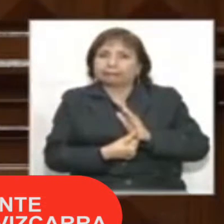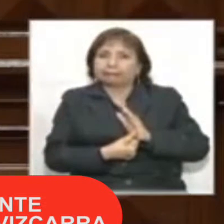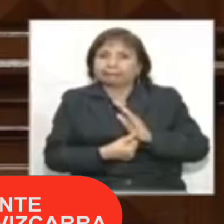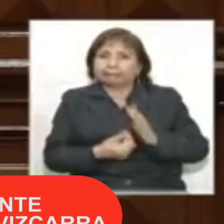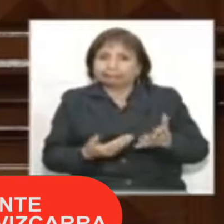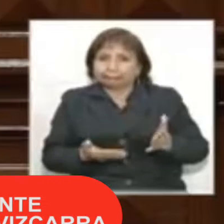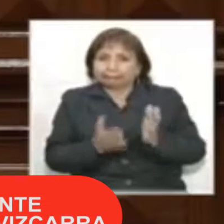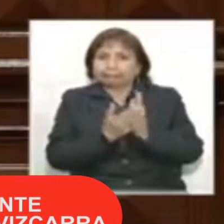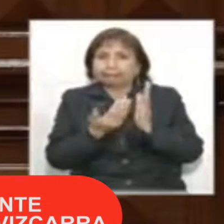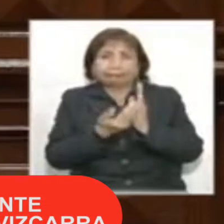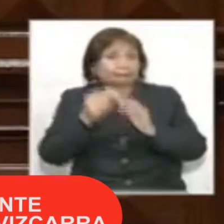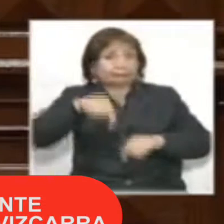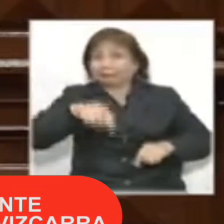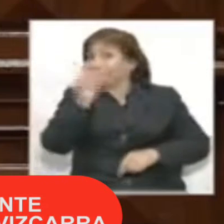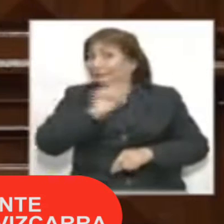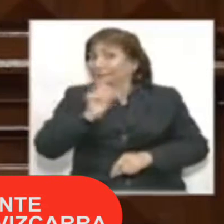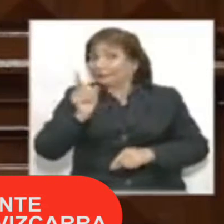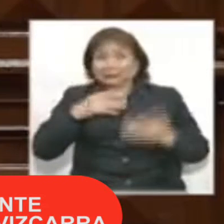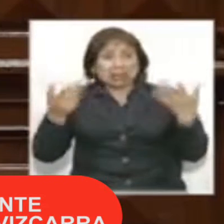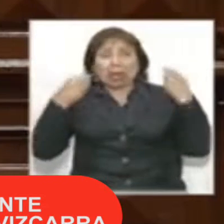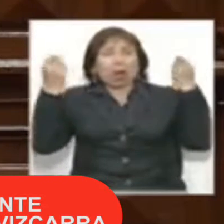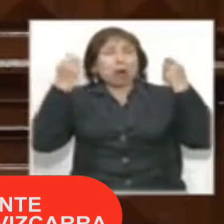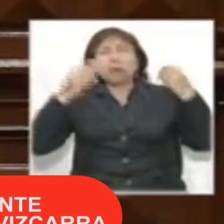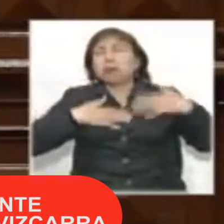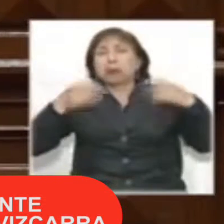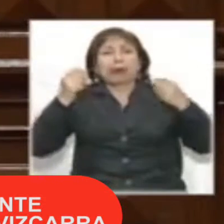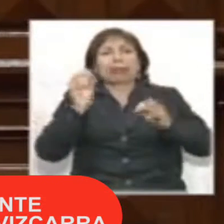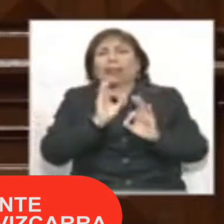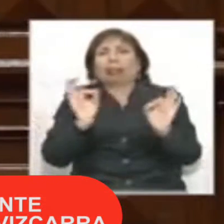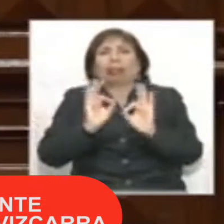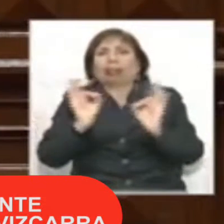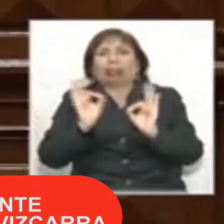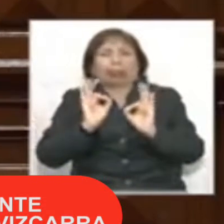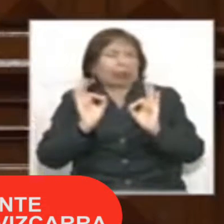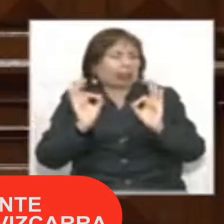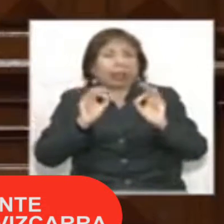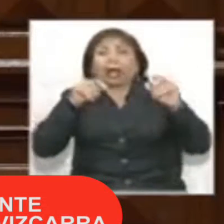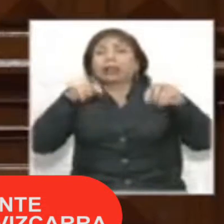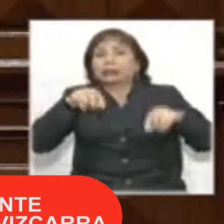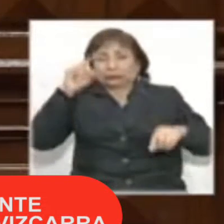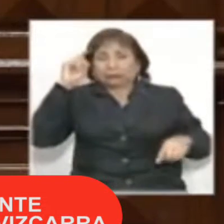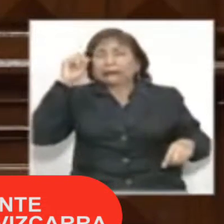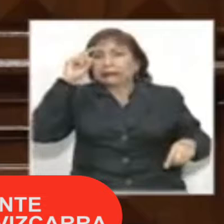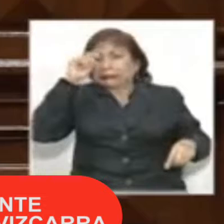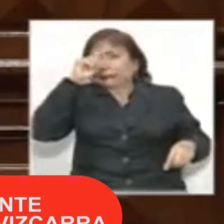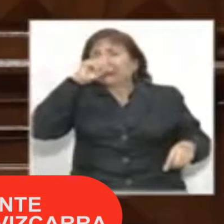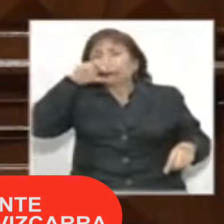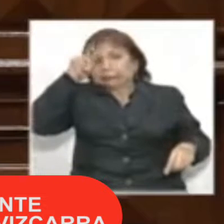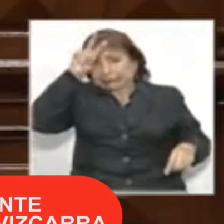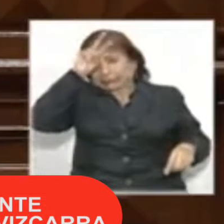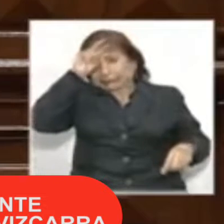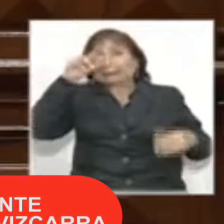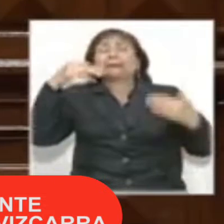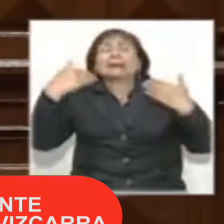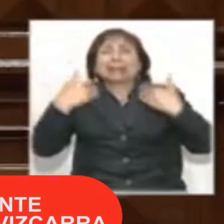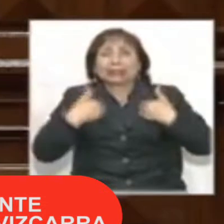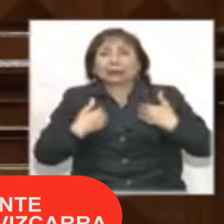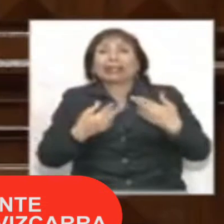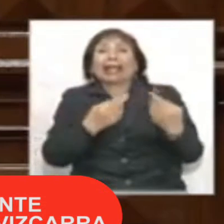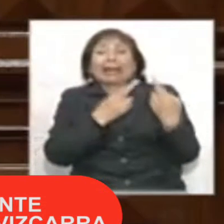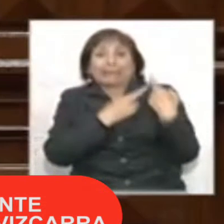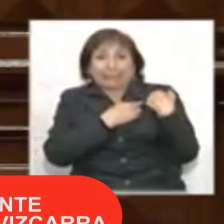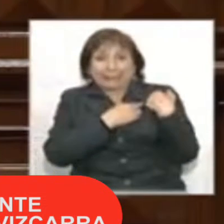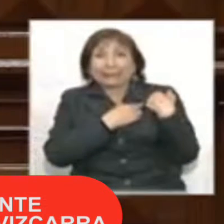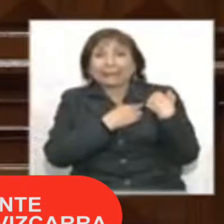República. Aquí no hay nada que celebrar. Reitero que es un momento muy difícil para el país, que tenemos que